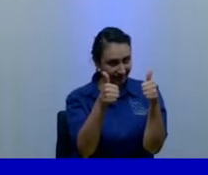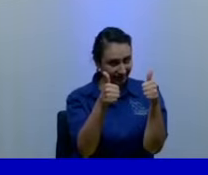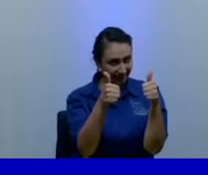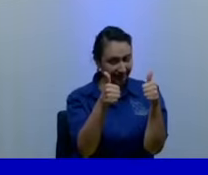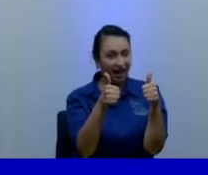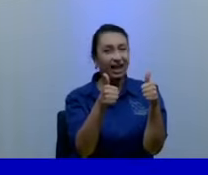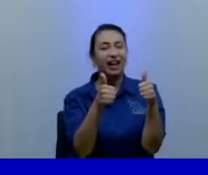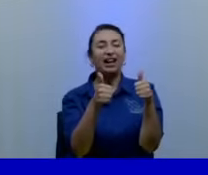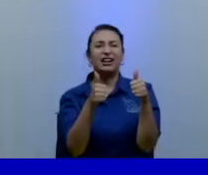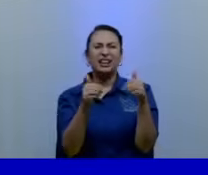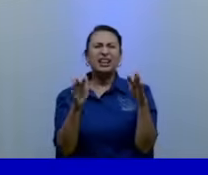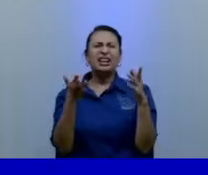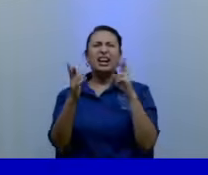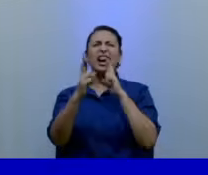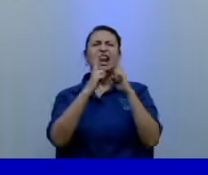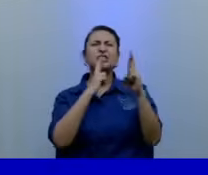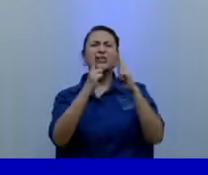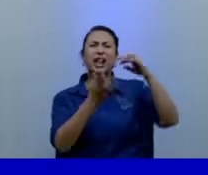la sal ahí?